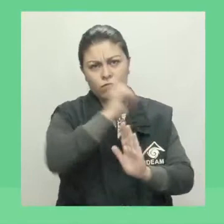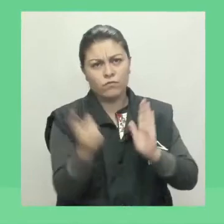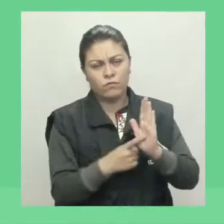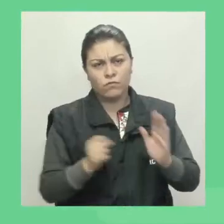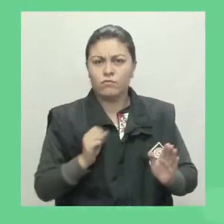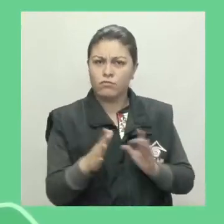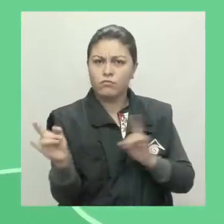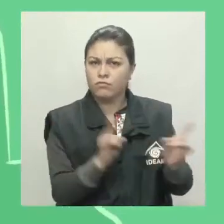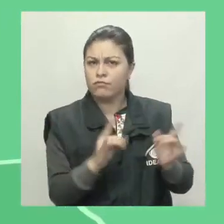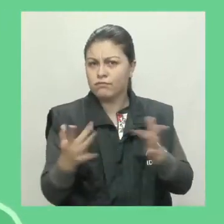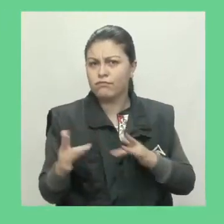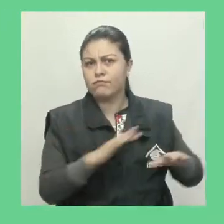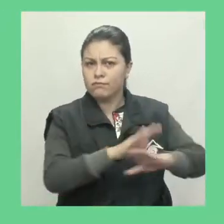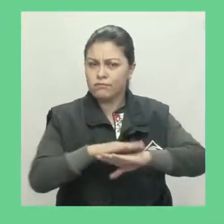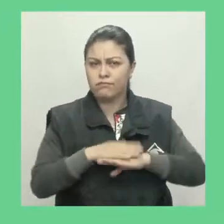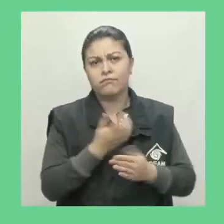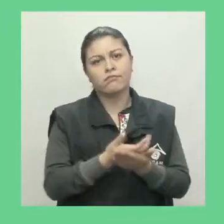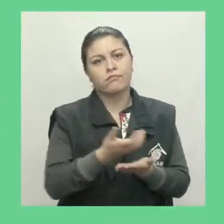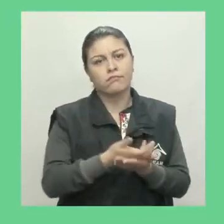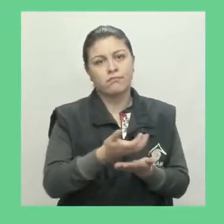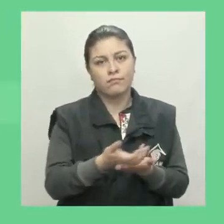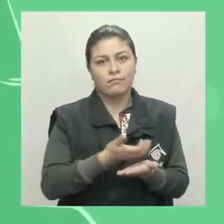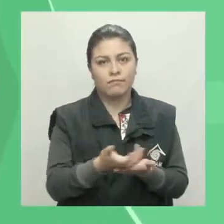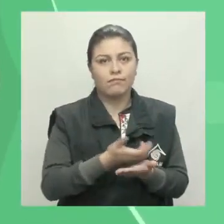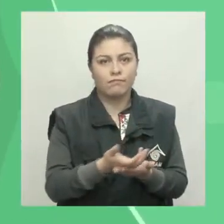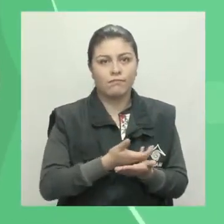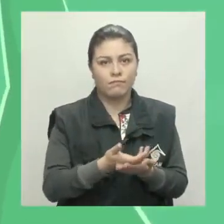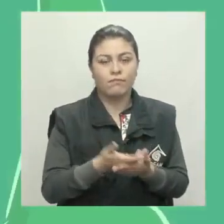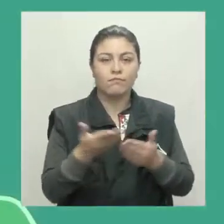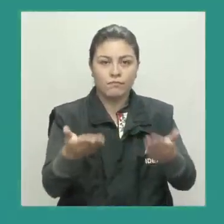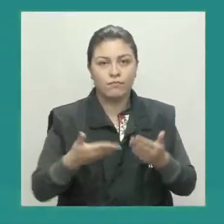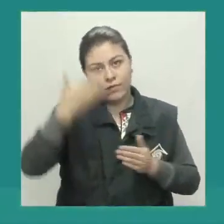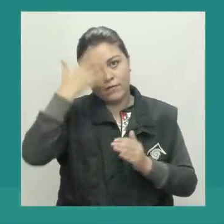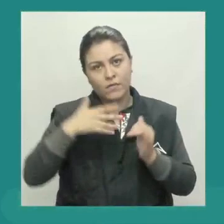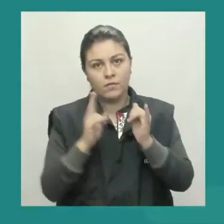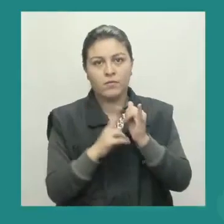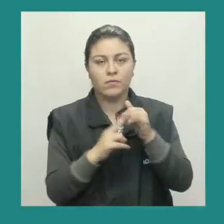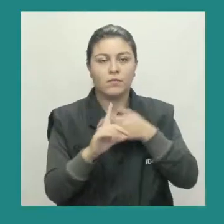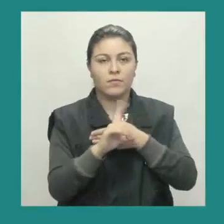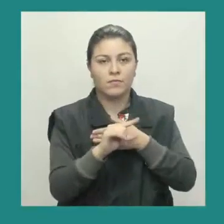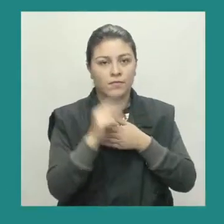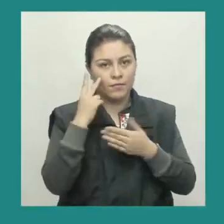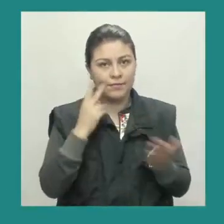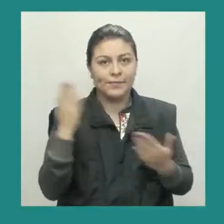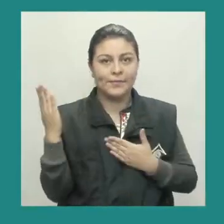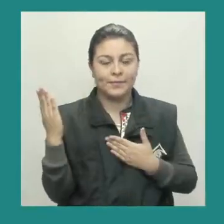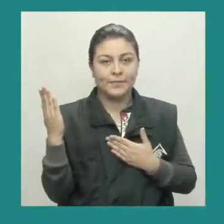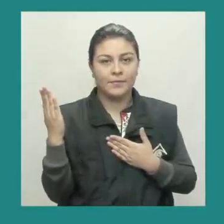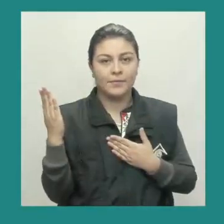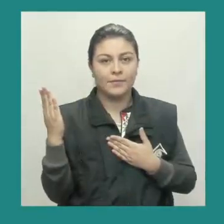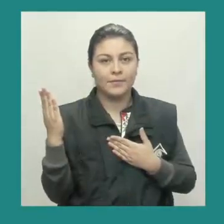real, detallada, satelital, recomendaciones y muchas opciones de interacción. Síganos a través de nuestras redes sociales.